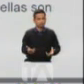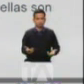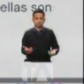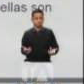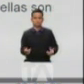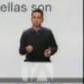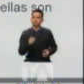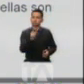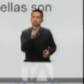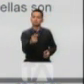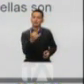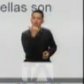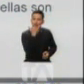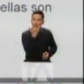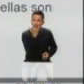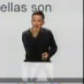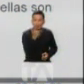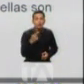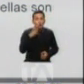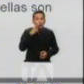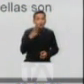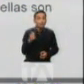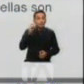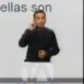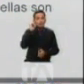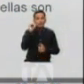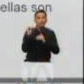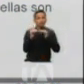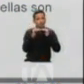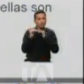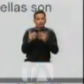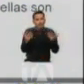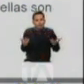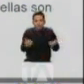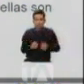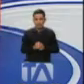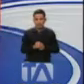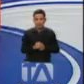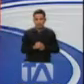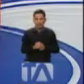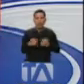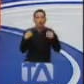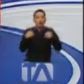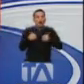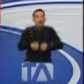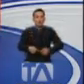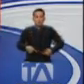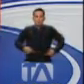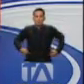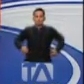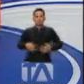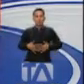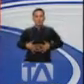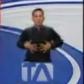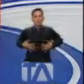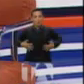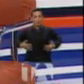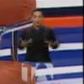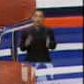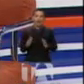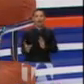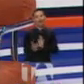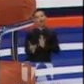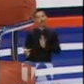están muy equivocados y eso hombres y mujeres tiene que quedar claro. No importa cuán provocativa está la mujer, a nadie le da derecho